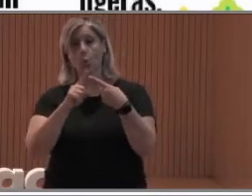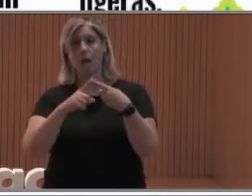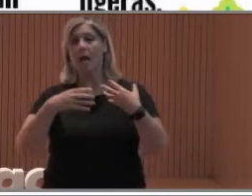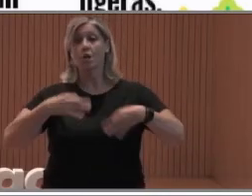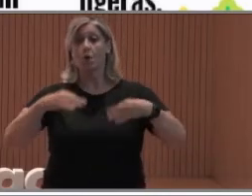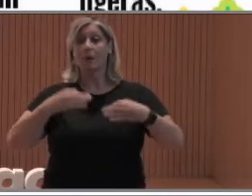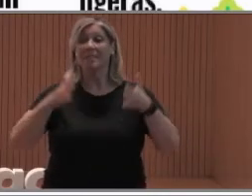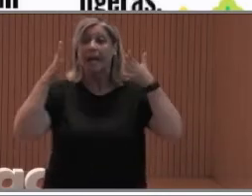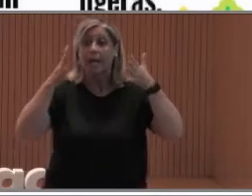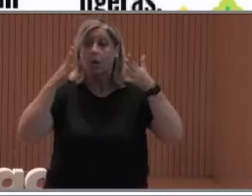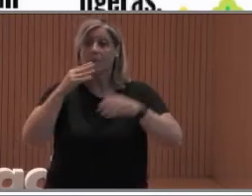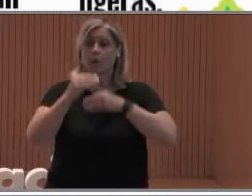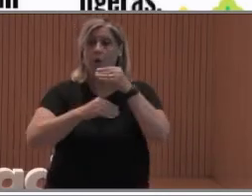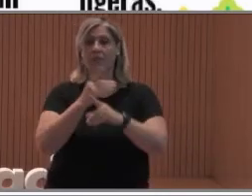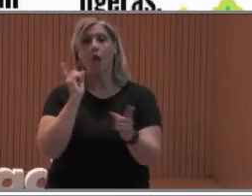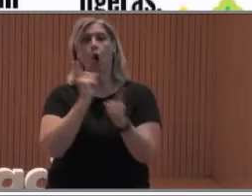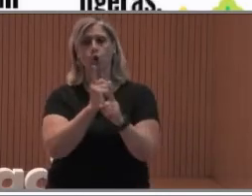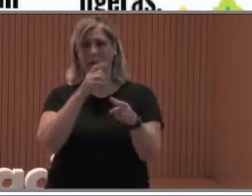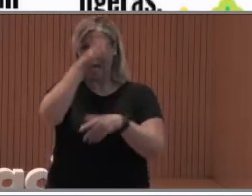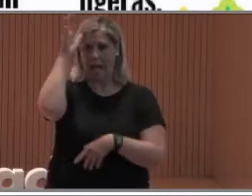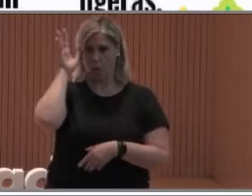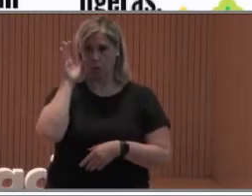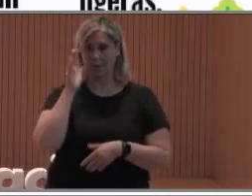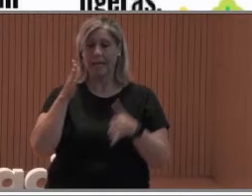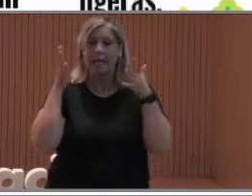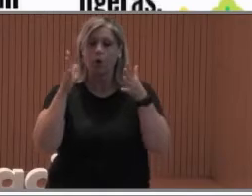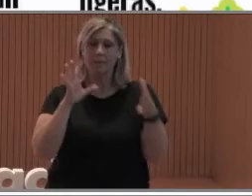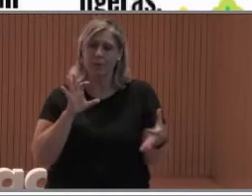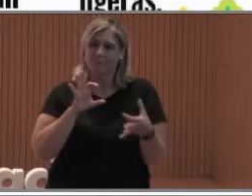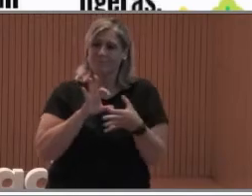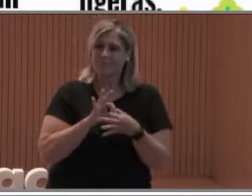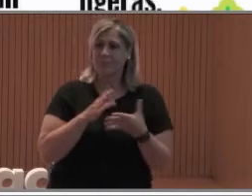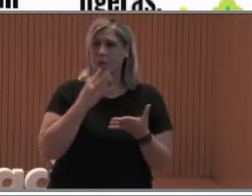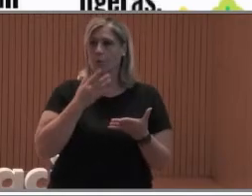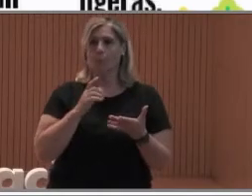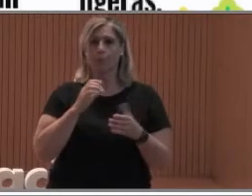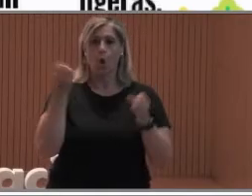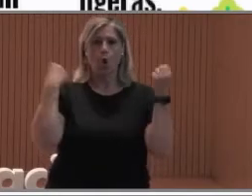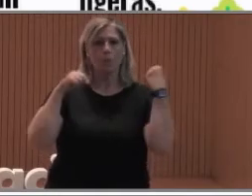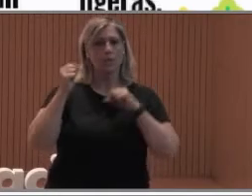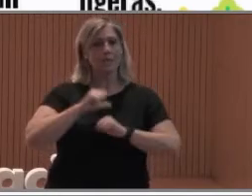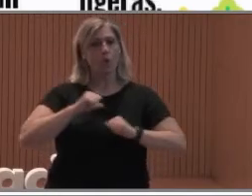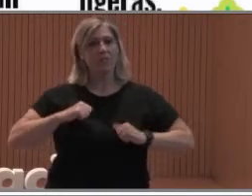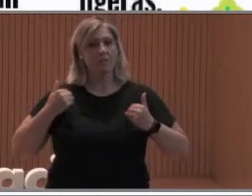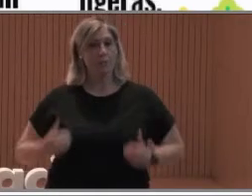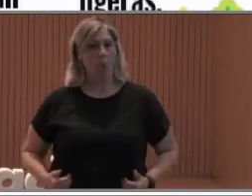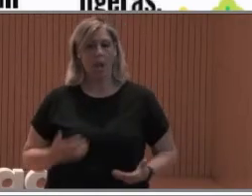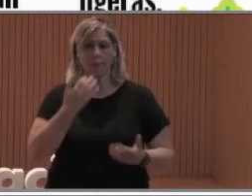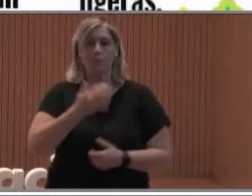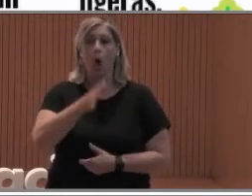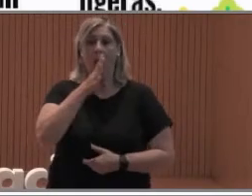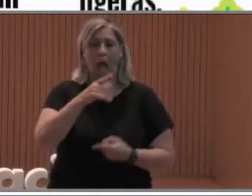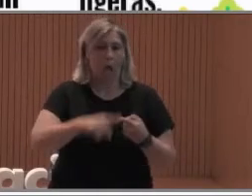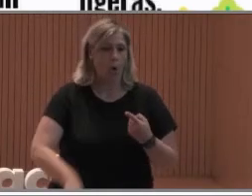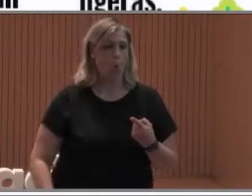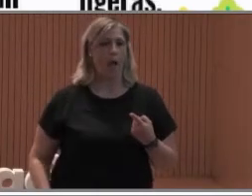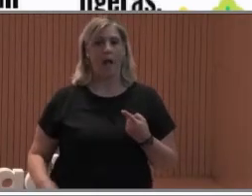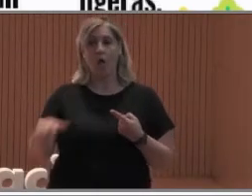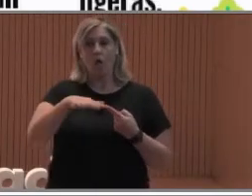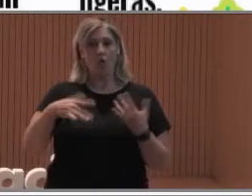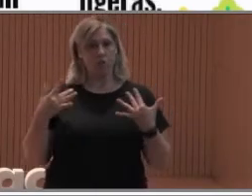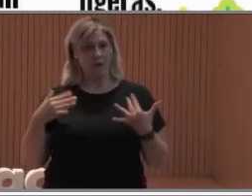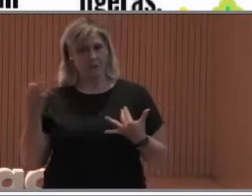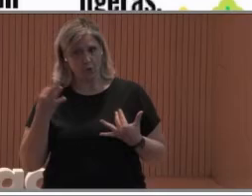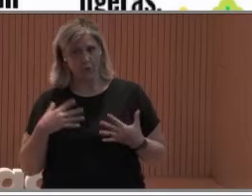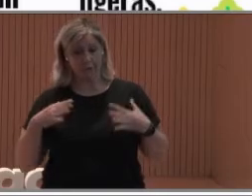estas recomendaciones frente al calor. Son las recomendaciones basadas en conductas individuales. La clásica, bebe agua, está en lugares frescos,